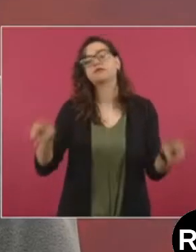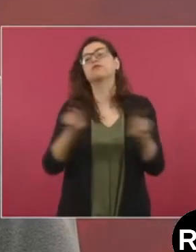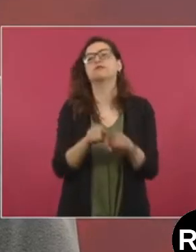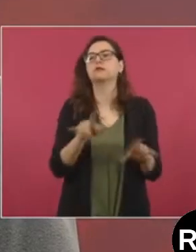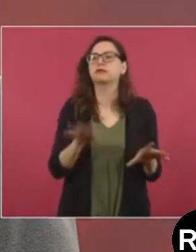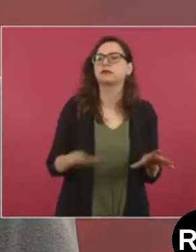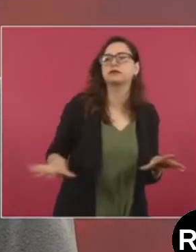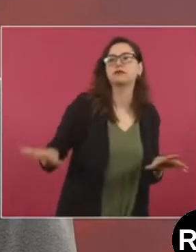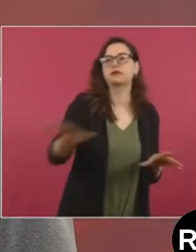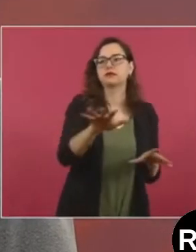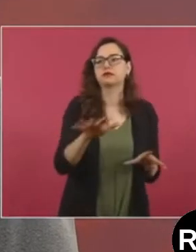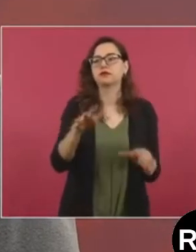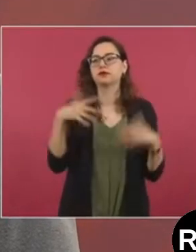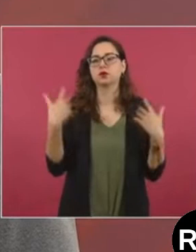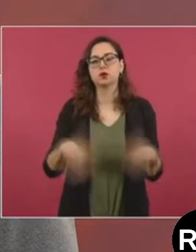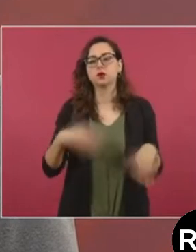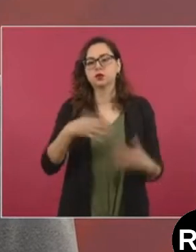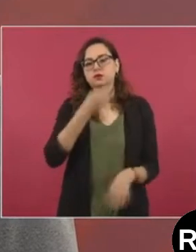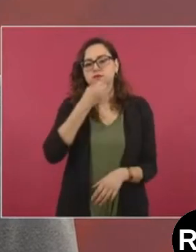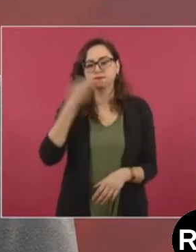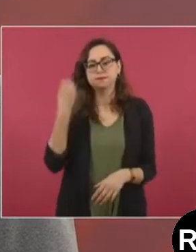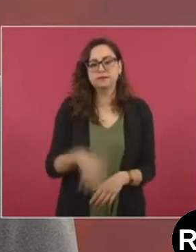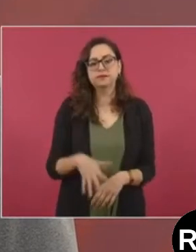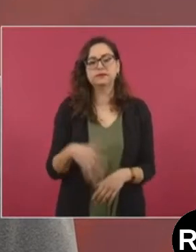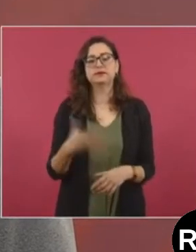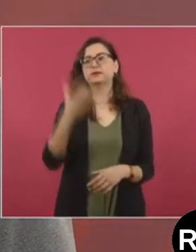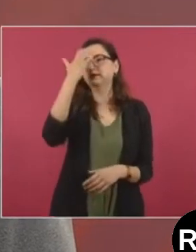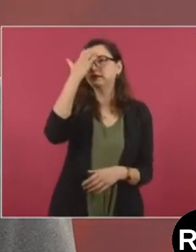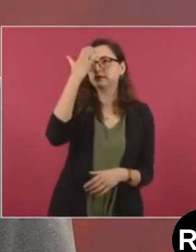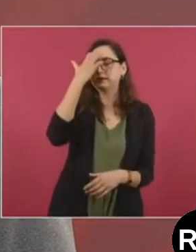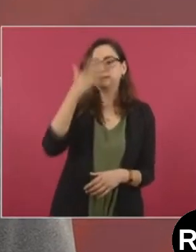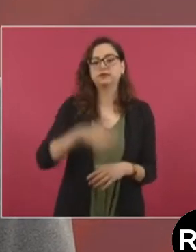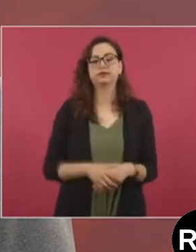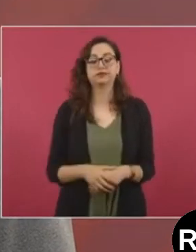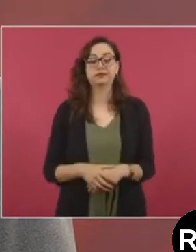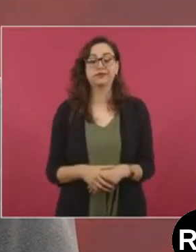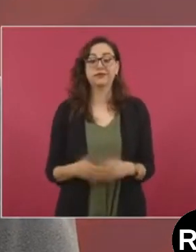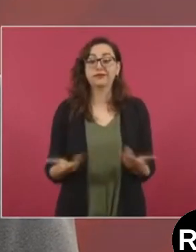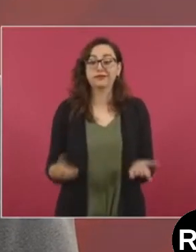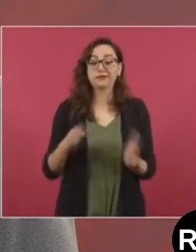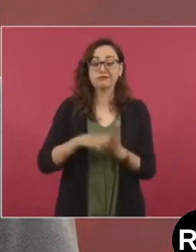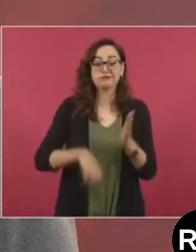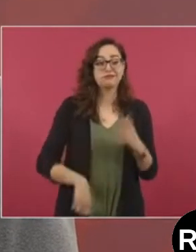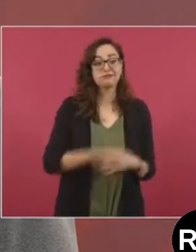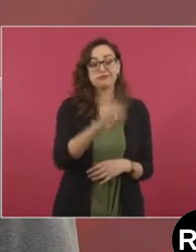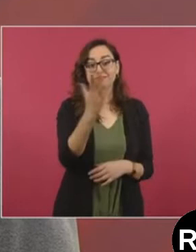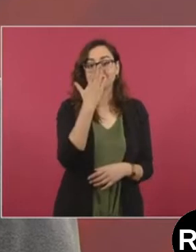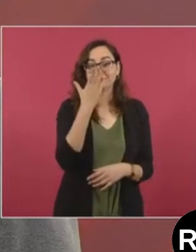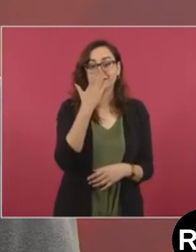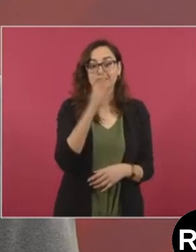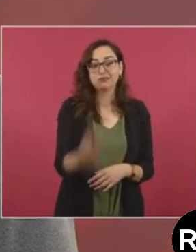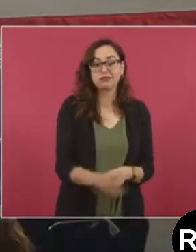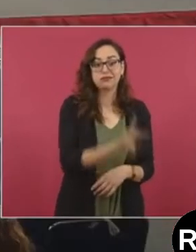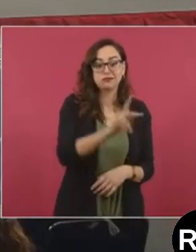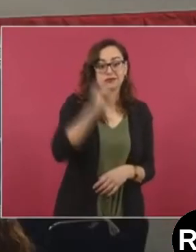de nuestro país. Y lo mismo conocer Sonora con nuestros yaquis, como conocer Oaxaca